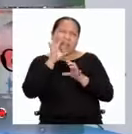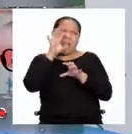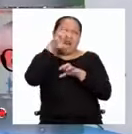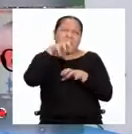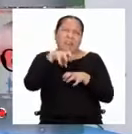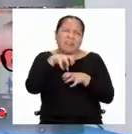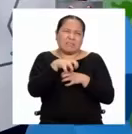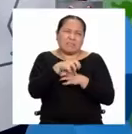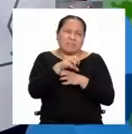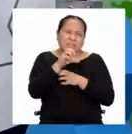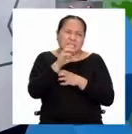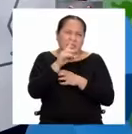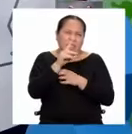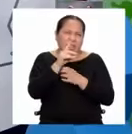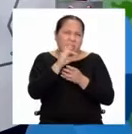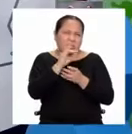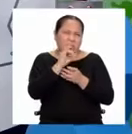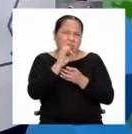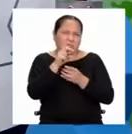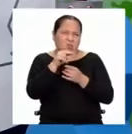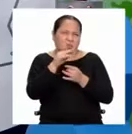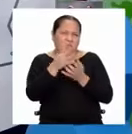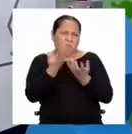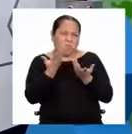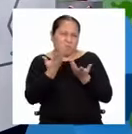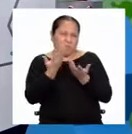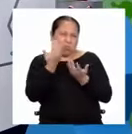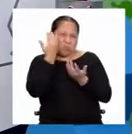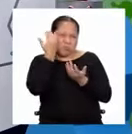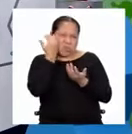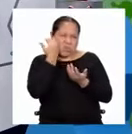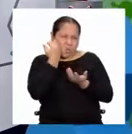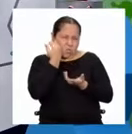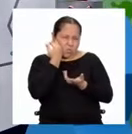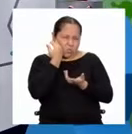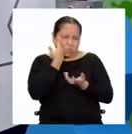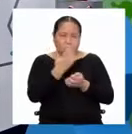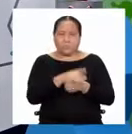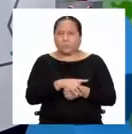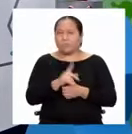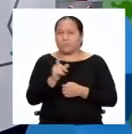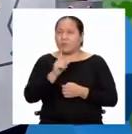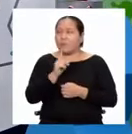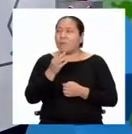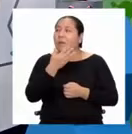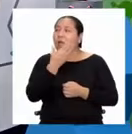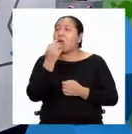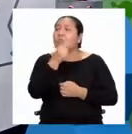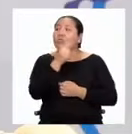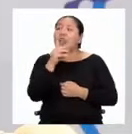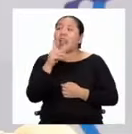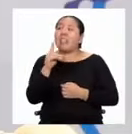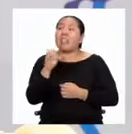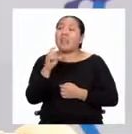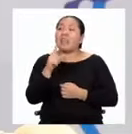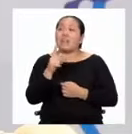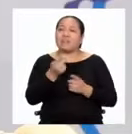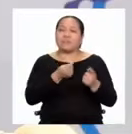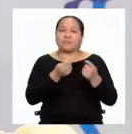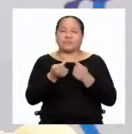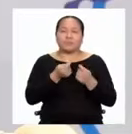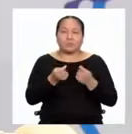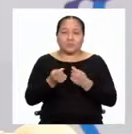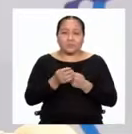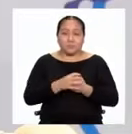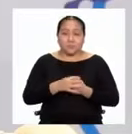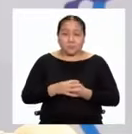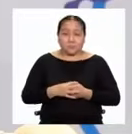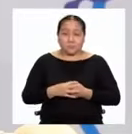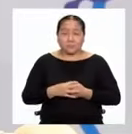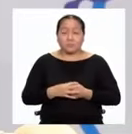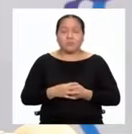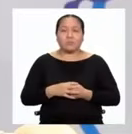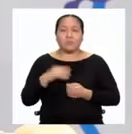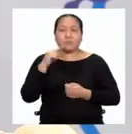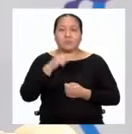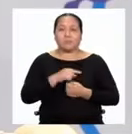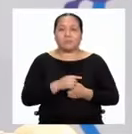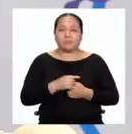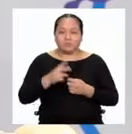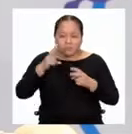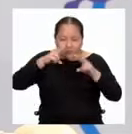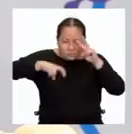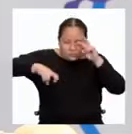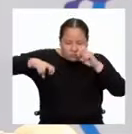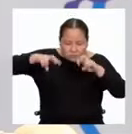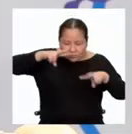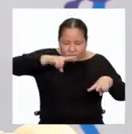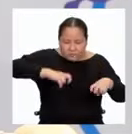Bueno, algo así. Mejor que Delta nos dé una explicación. Ante los descubrimientos científicos, todos los